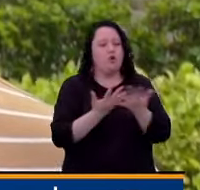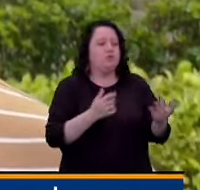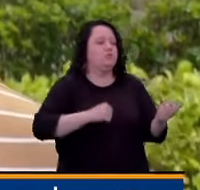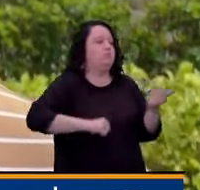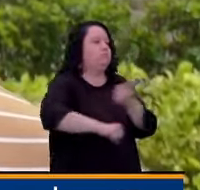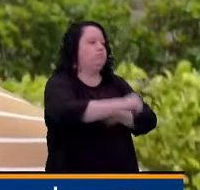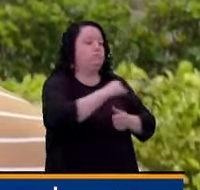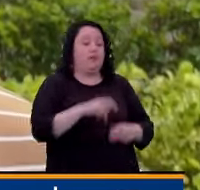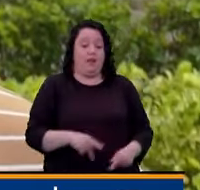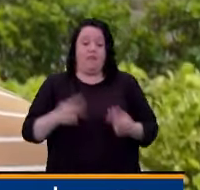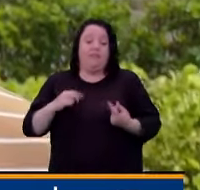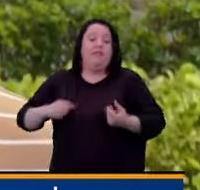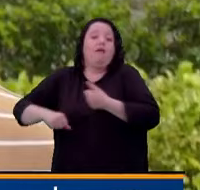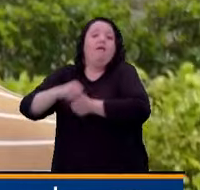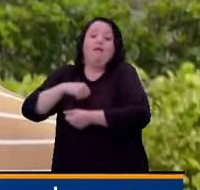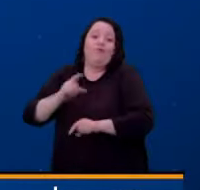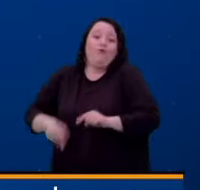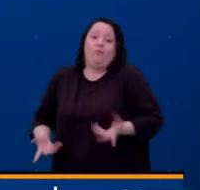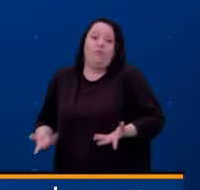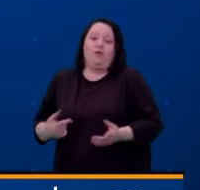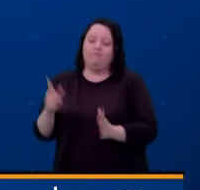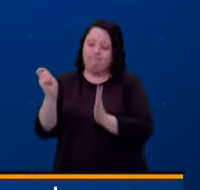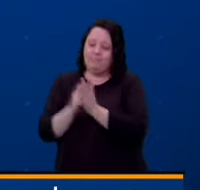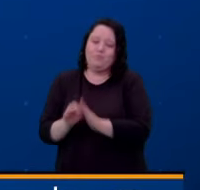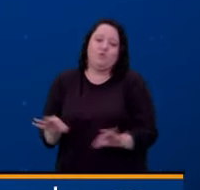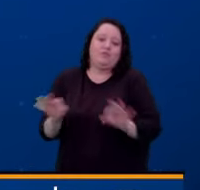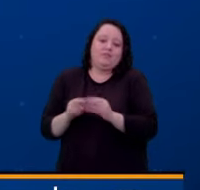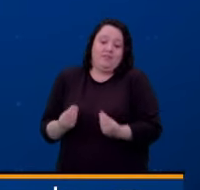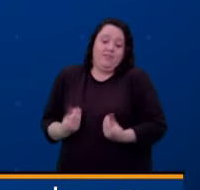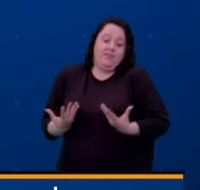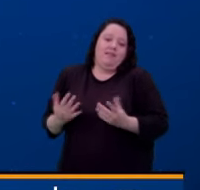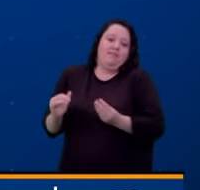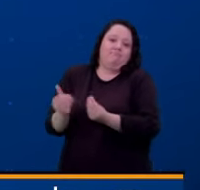no. Entonces, esa es la clave.